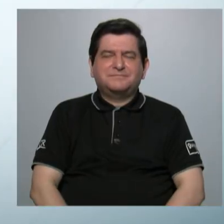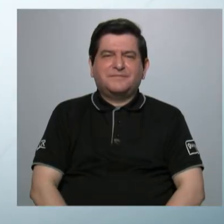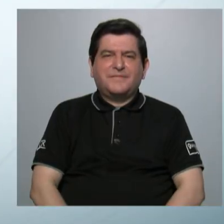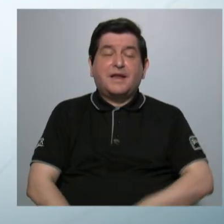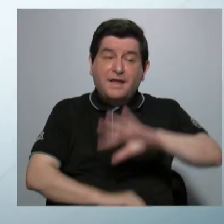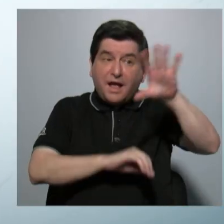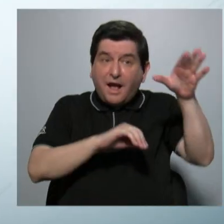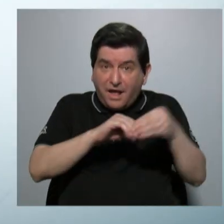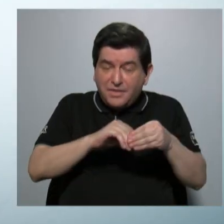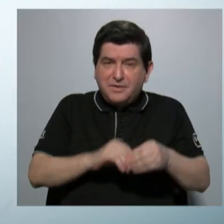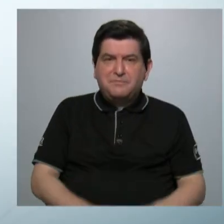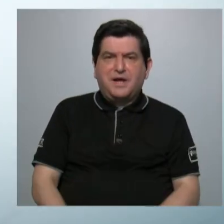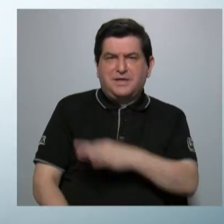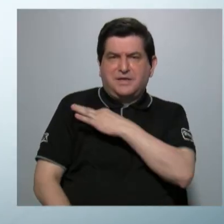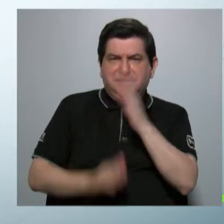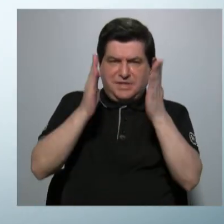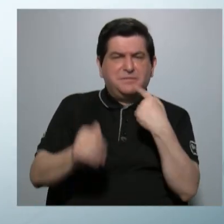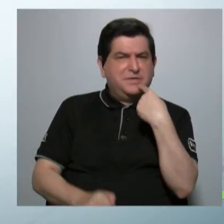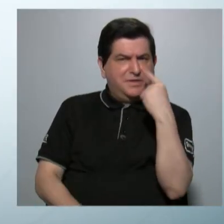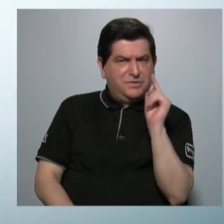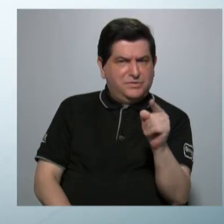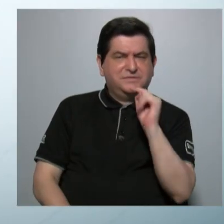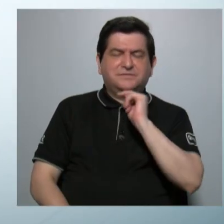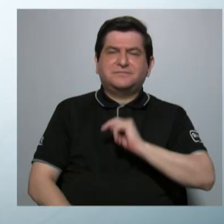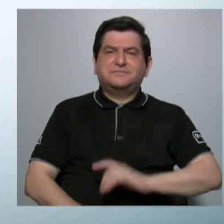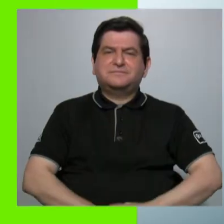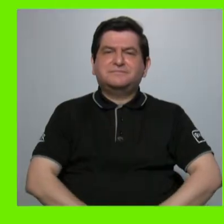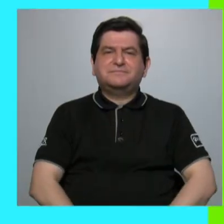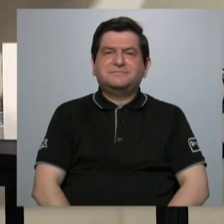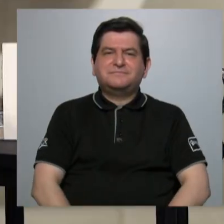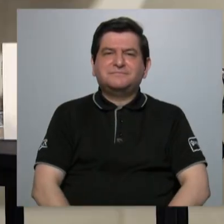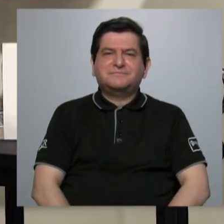Pero también la persona invitada dijo esto.